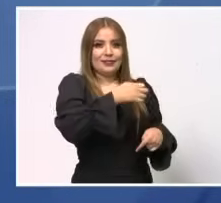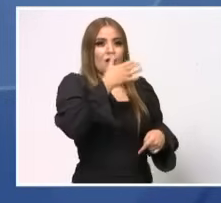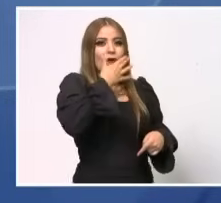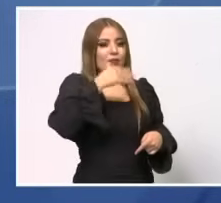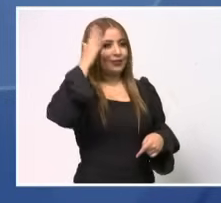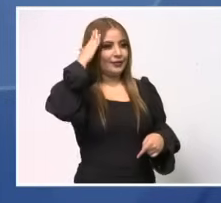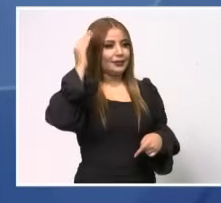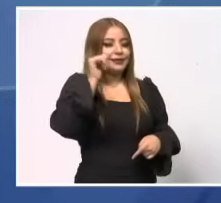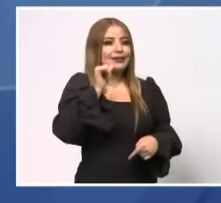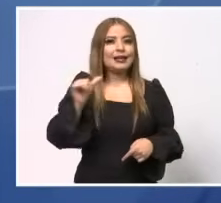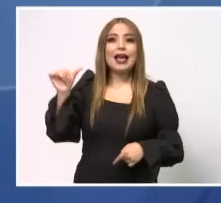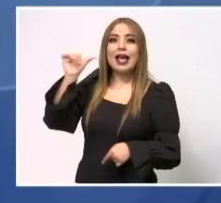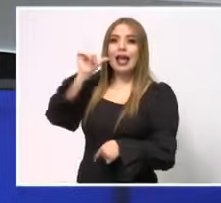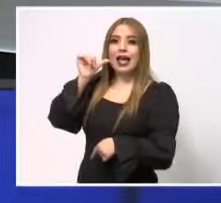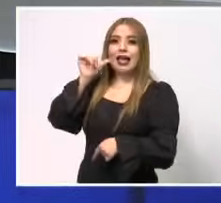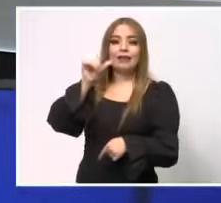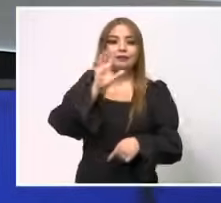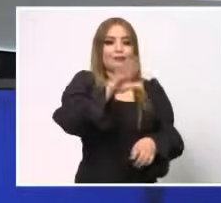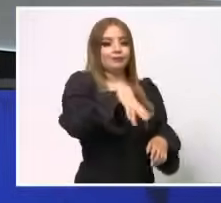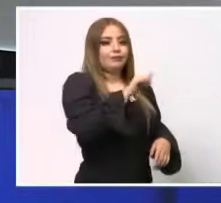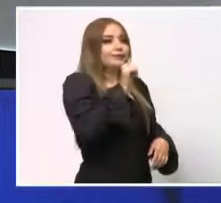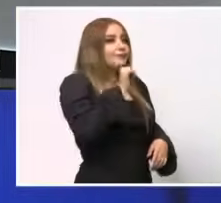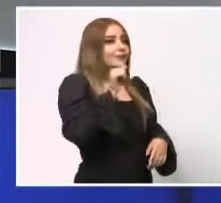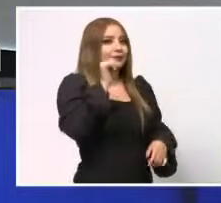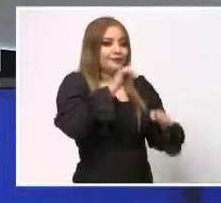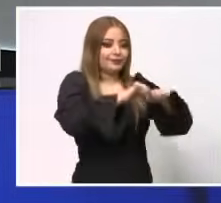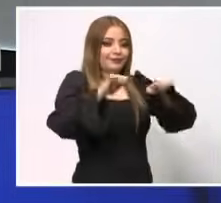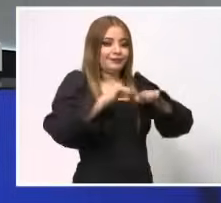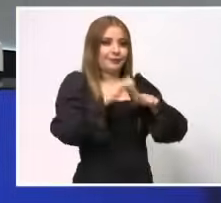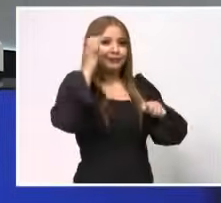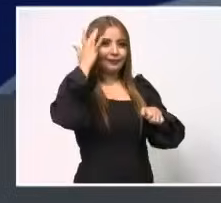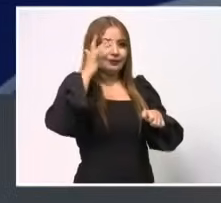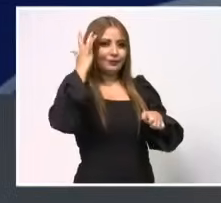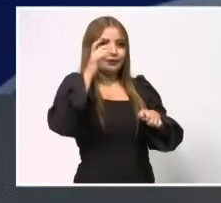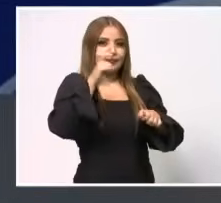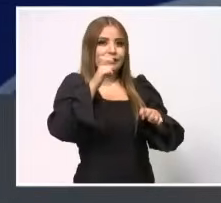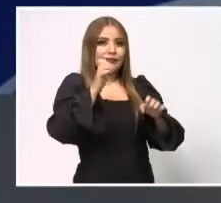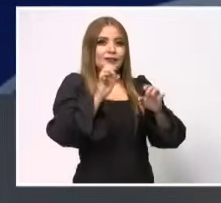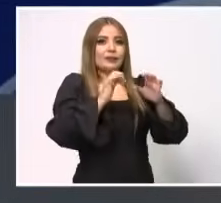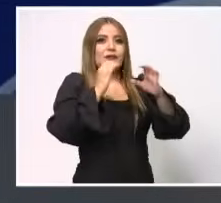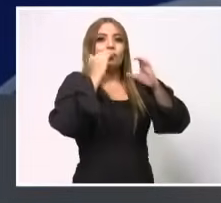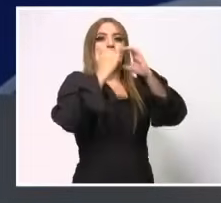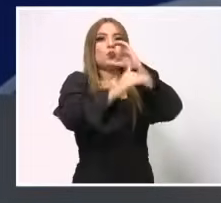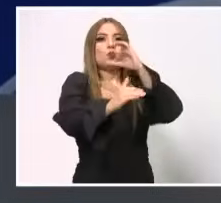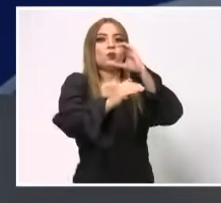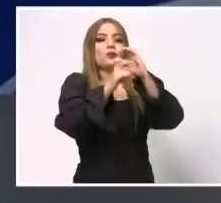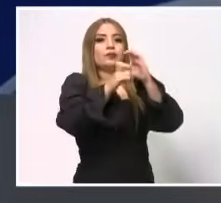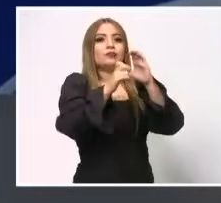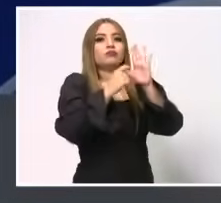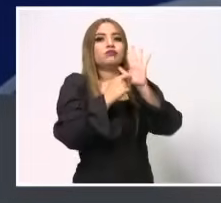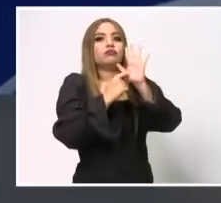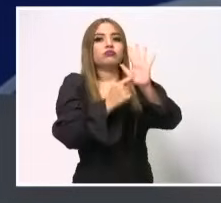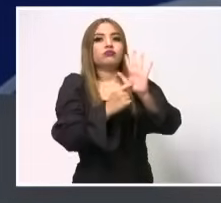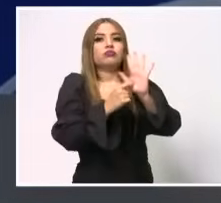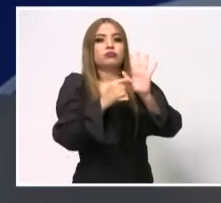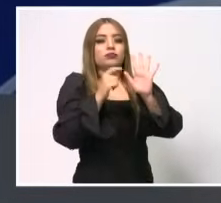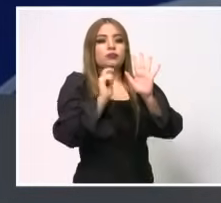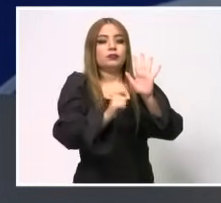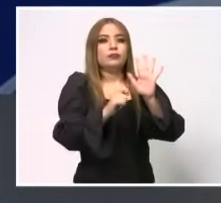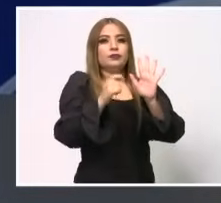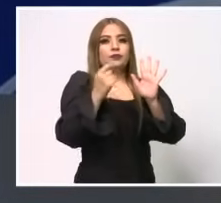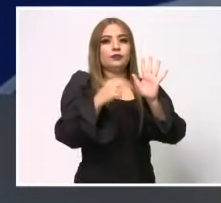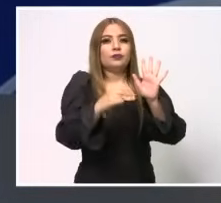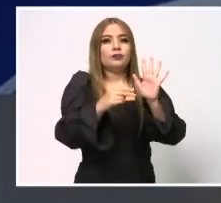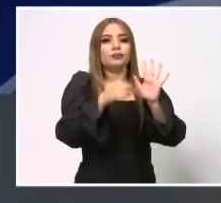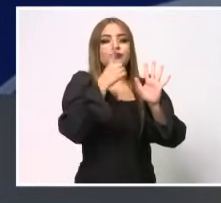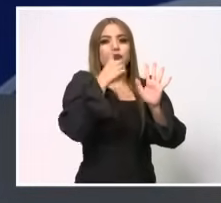ayer el equipo de Santos Laguna envió un comunicado o manejó un comunicado que reza el texto